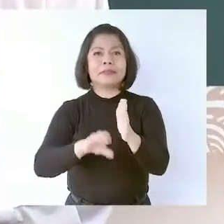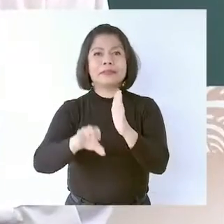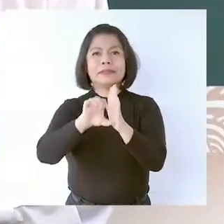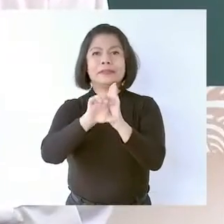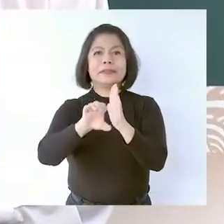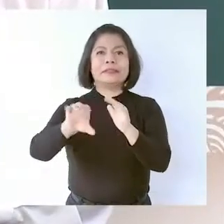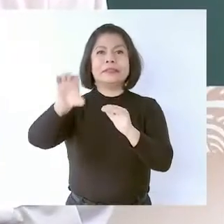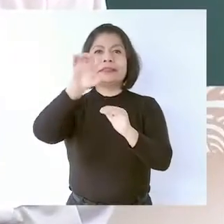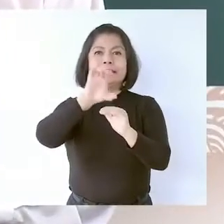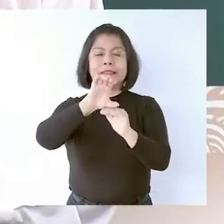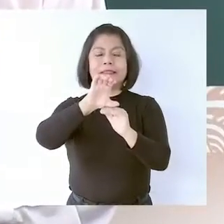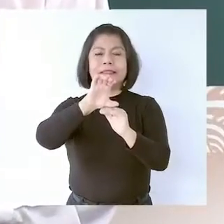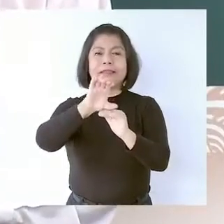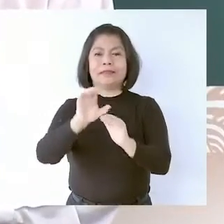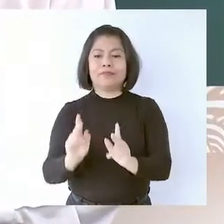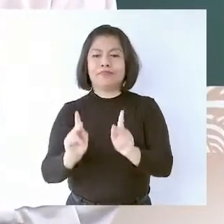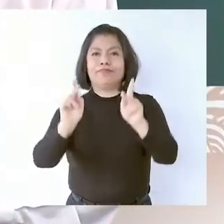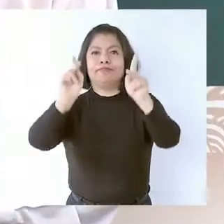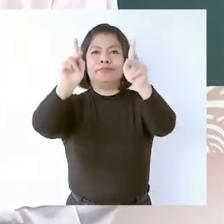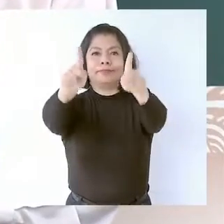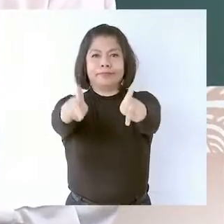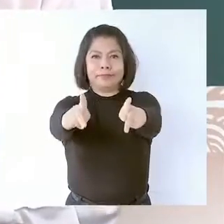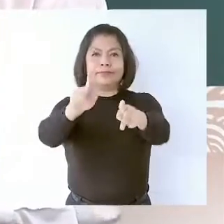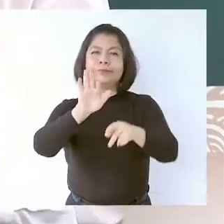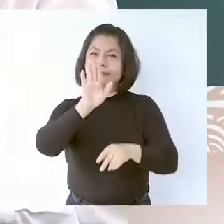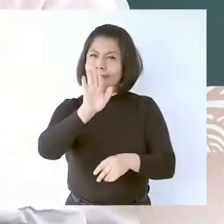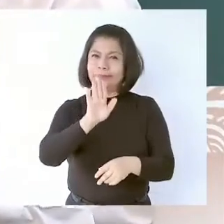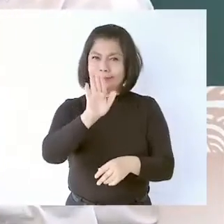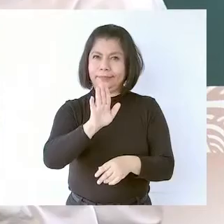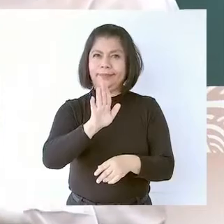los cerca de 50 kilómetros.